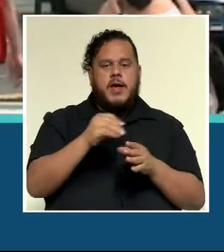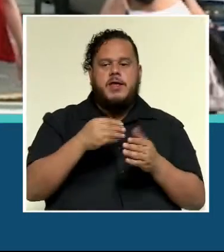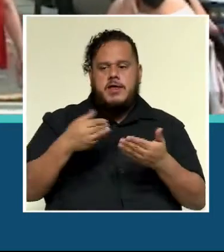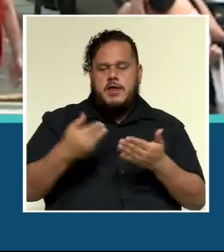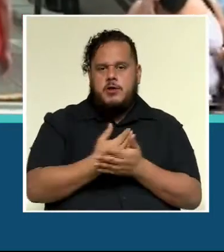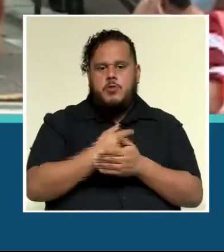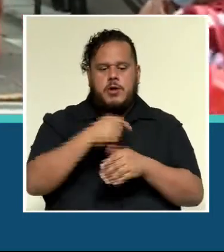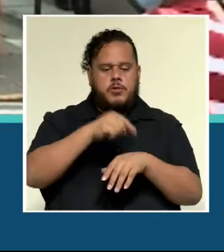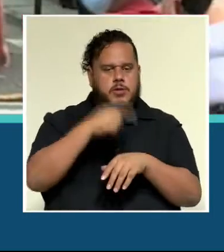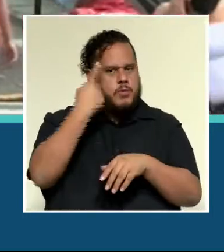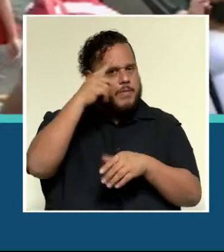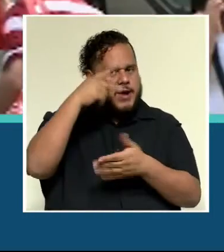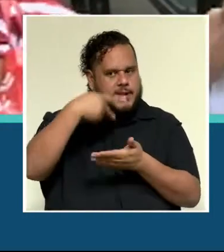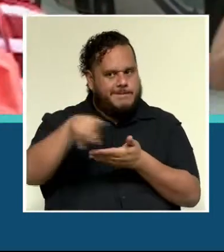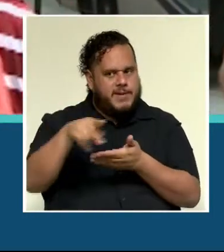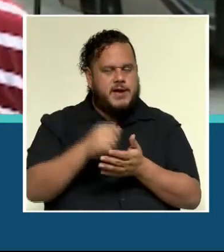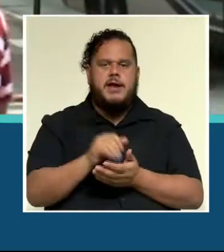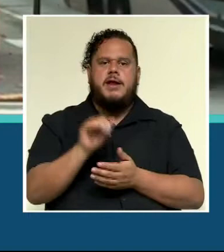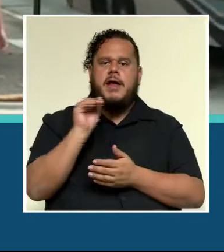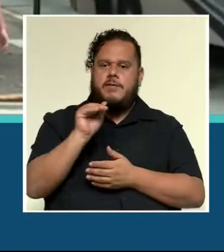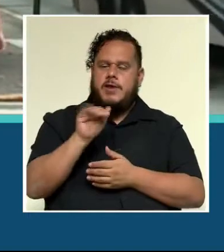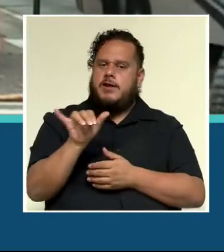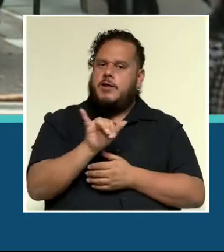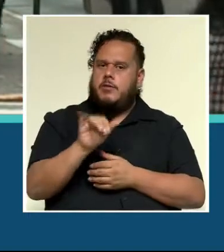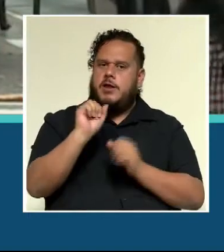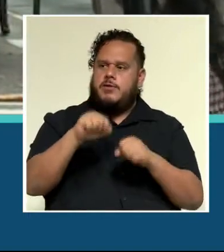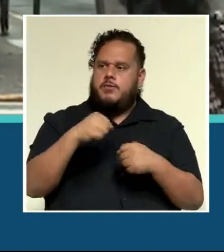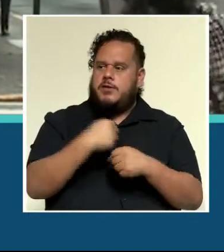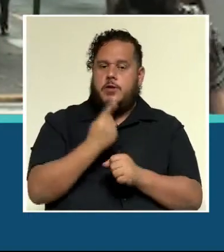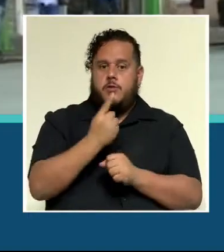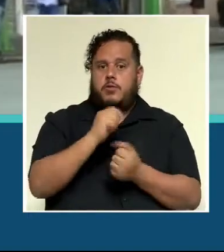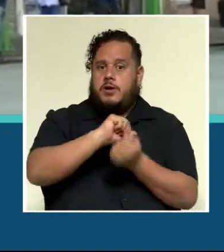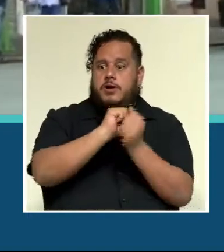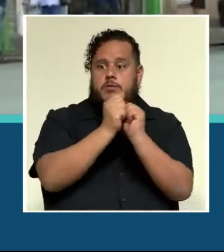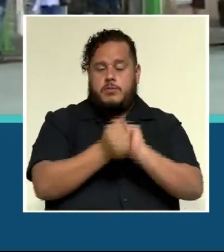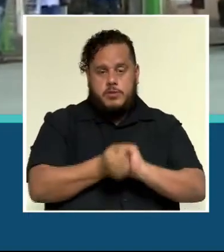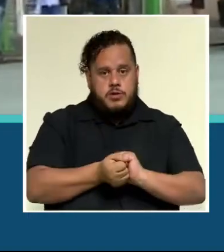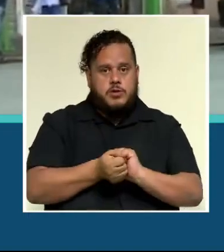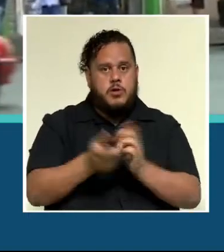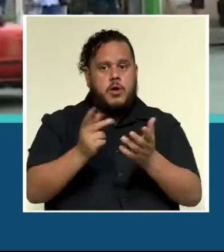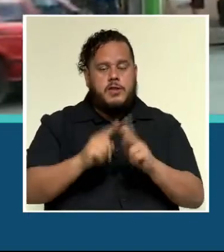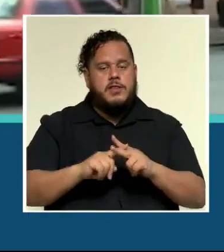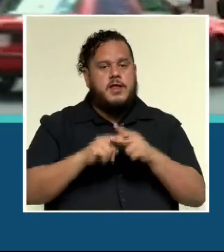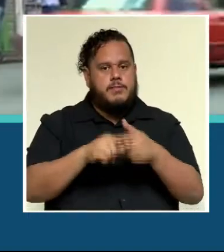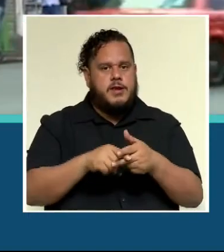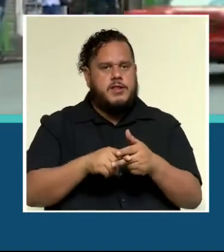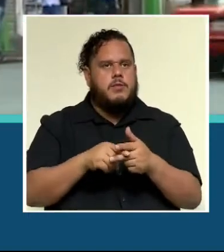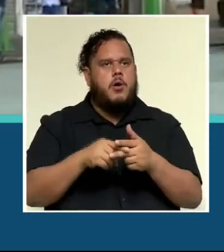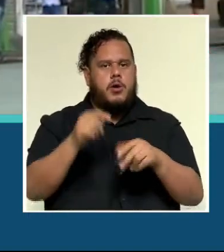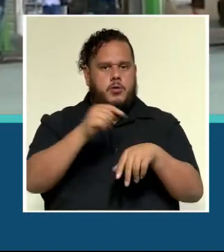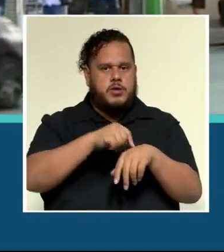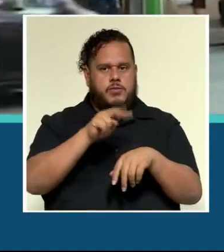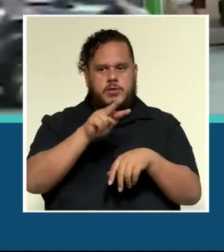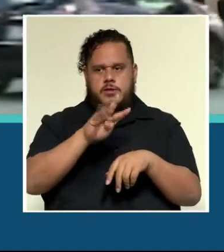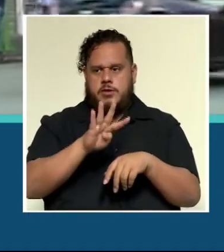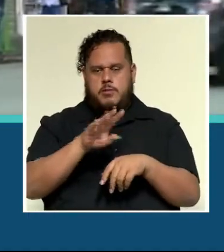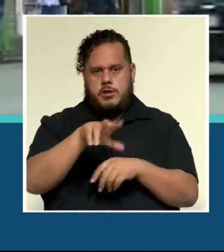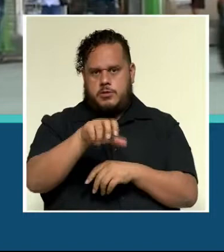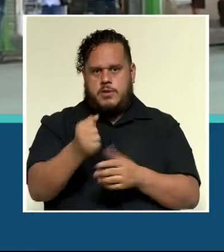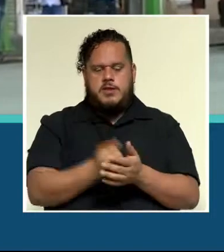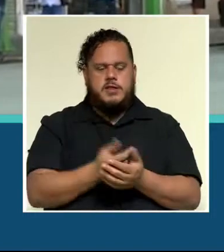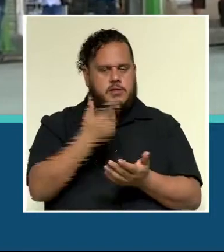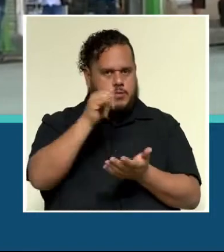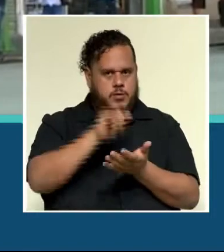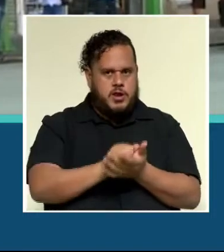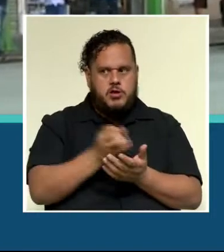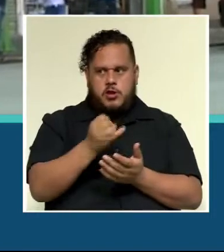cancelarlo. También advierte que ahora solo se podrá realizar una modificación de la operación crediticia en un plazo de 24 meses. De lo